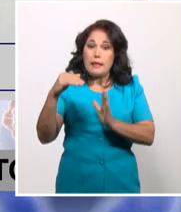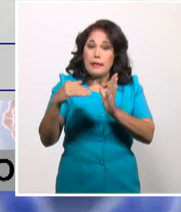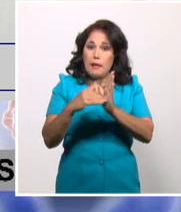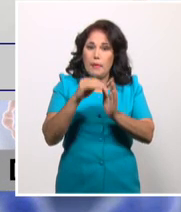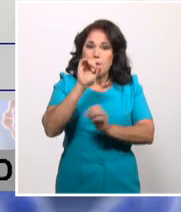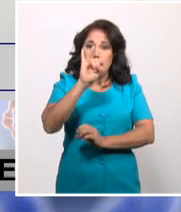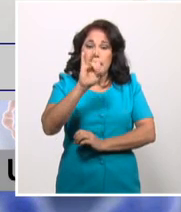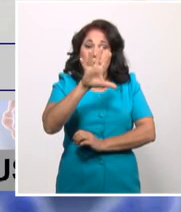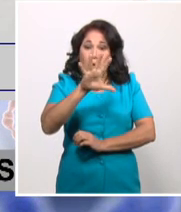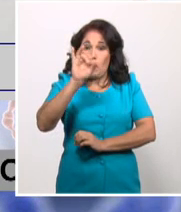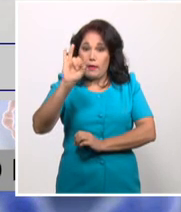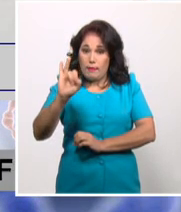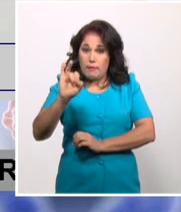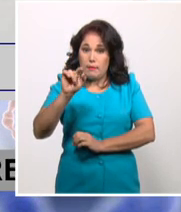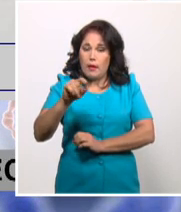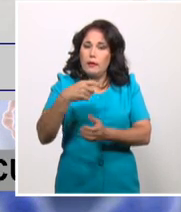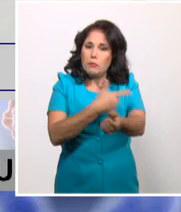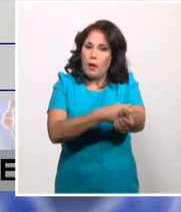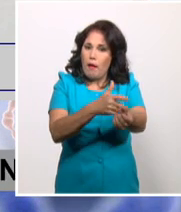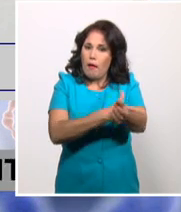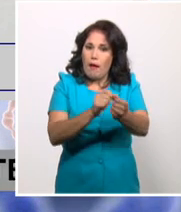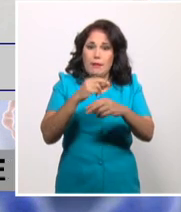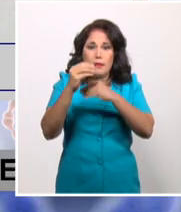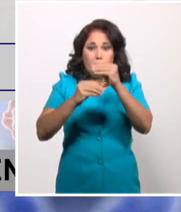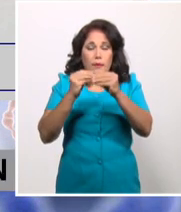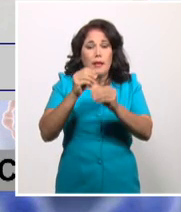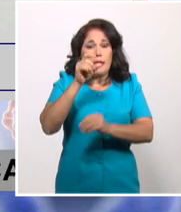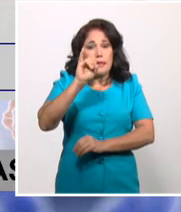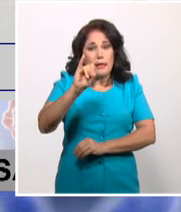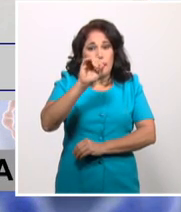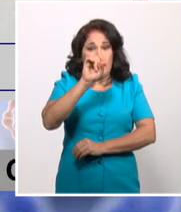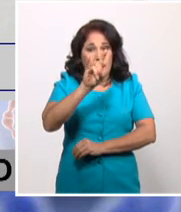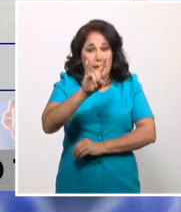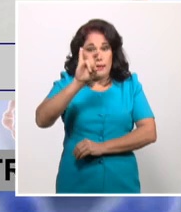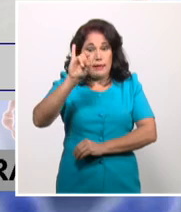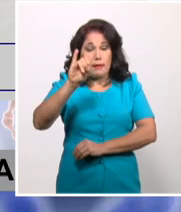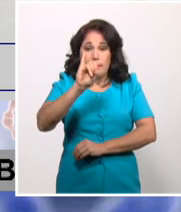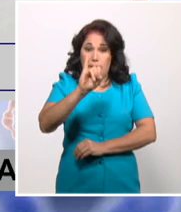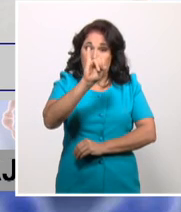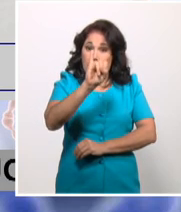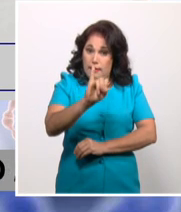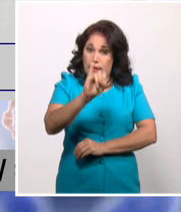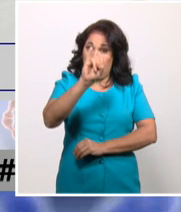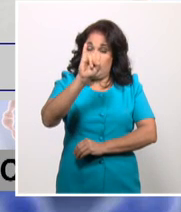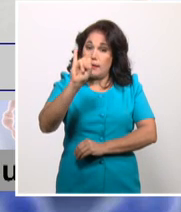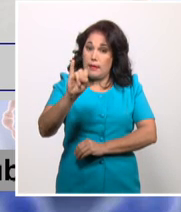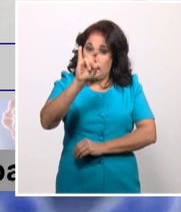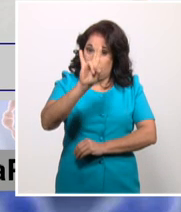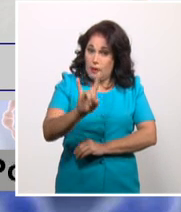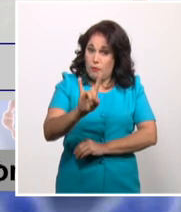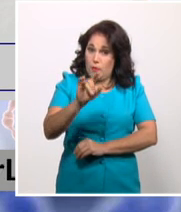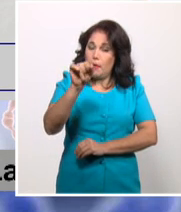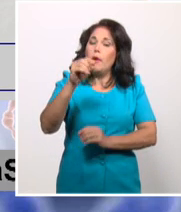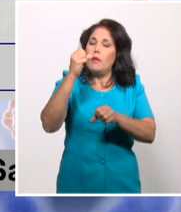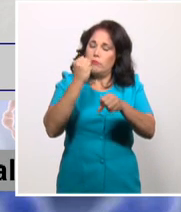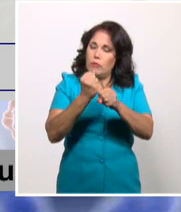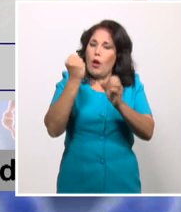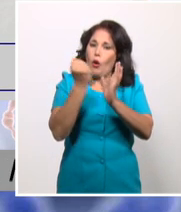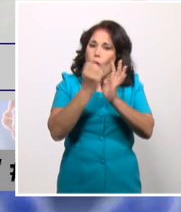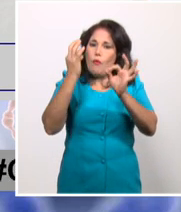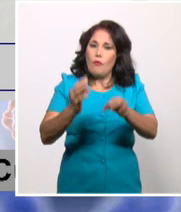15.057 muestras realizadas y 669 personas que han sido confirmadas con la enfermedad